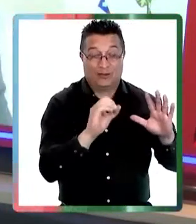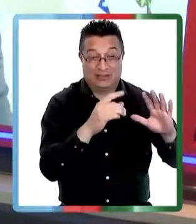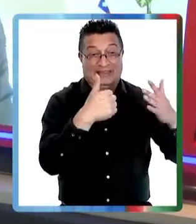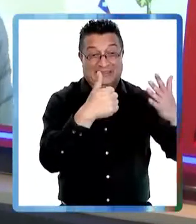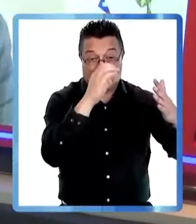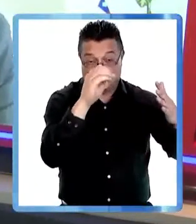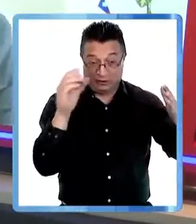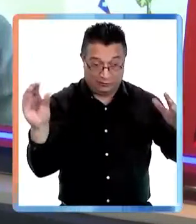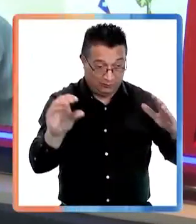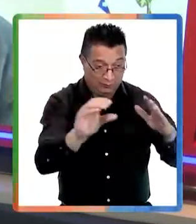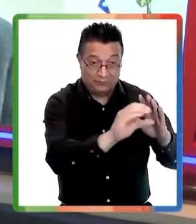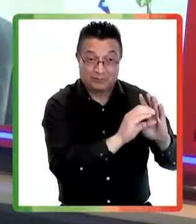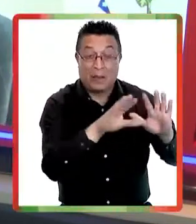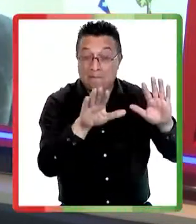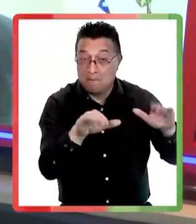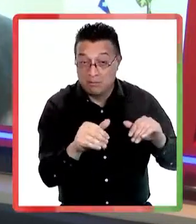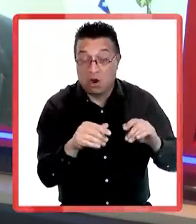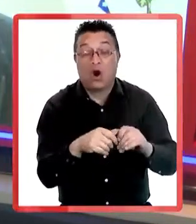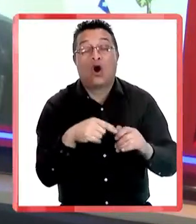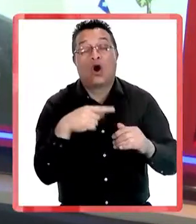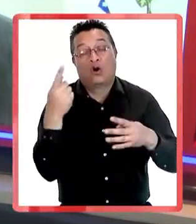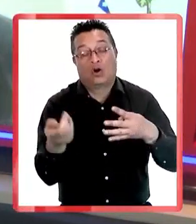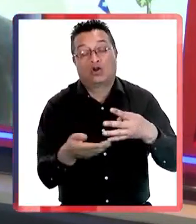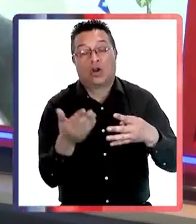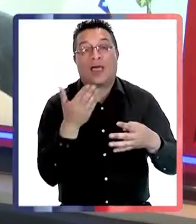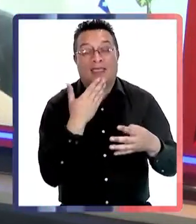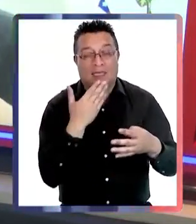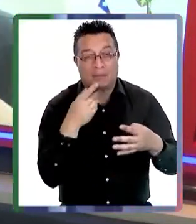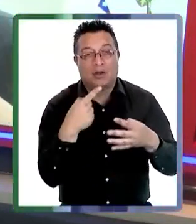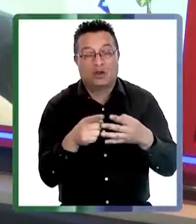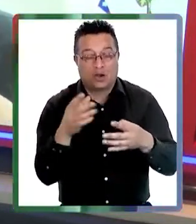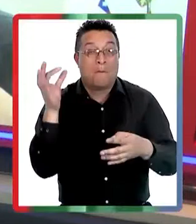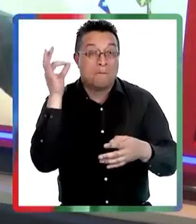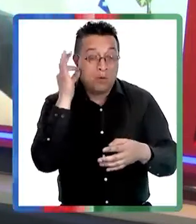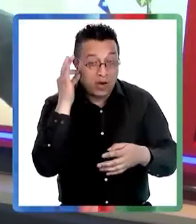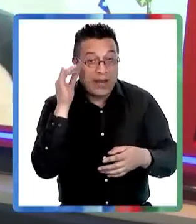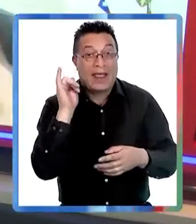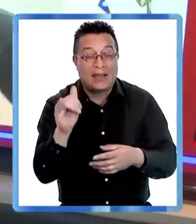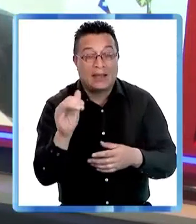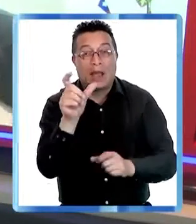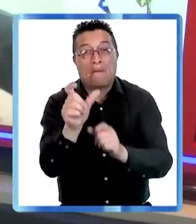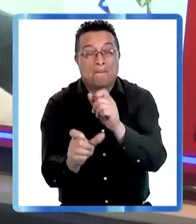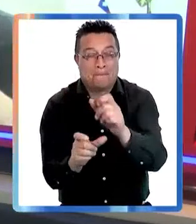el 6%. Se va a agregar, por ejemplo, aquellas mujeres o